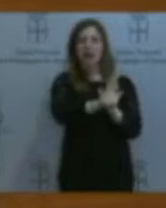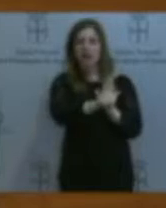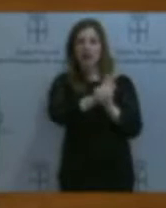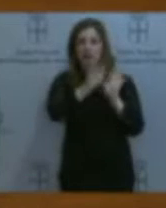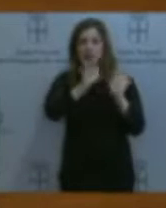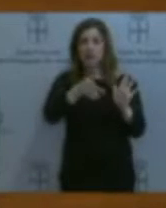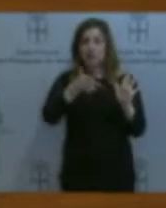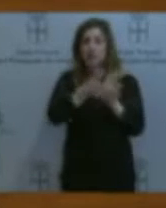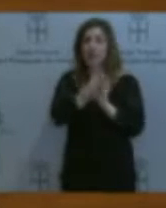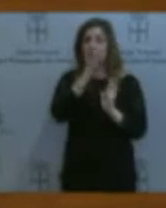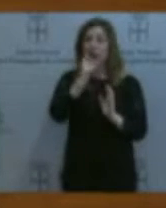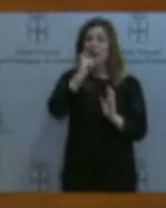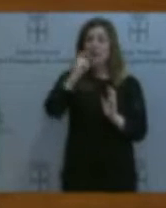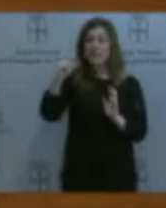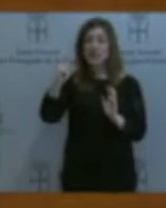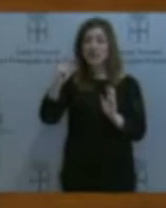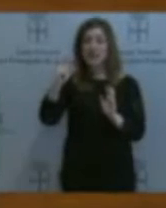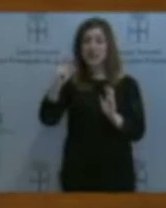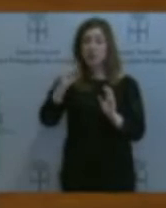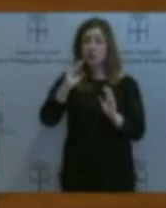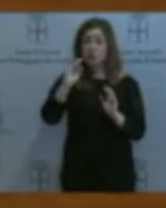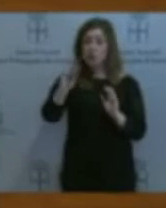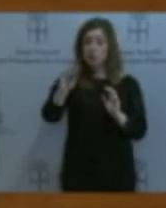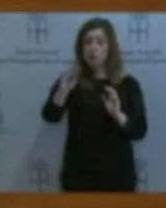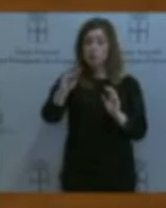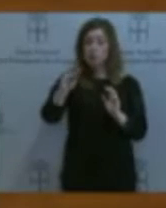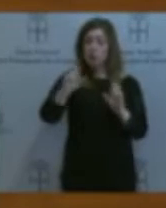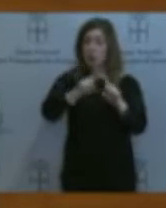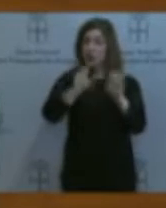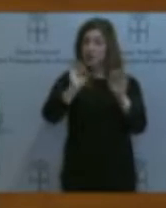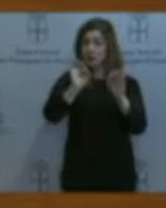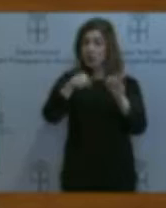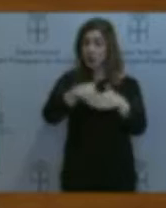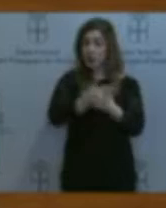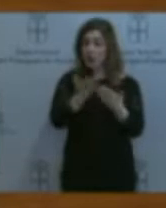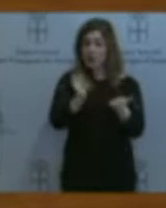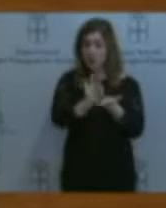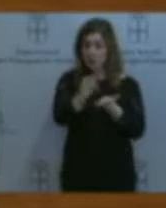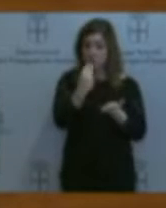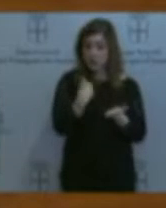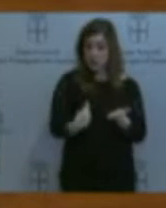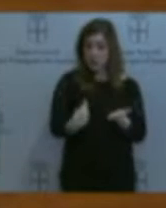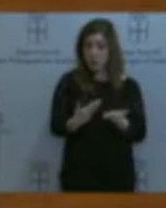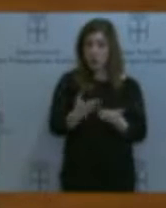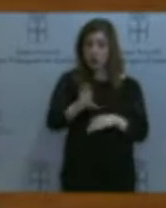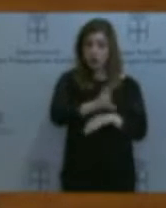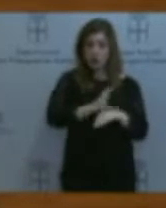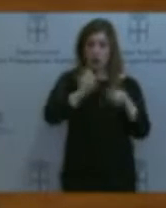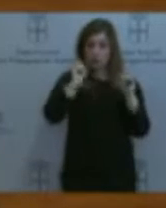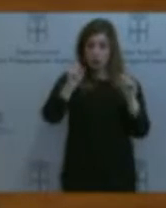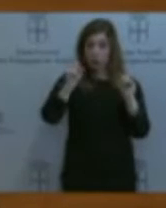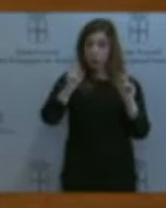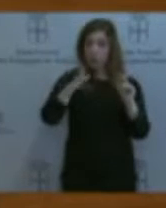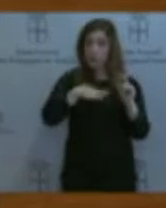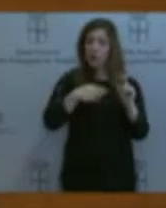de su partido político no en las siglas de una empresa, si no lo es ya, y ofrecen ese mismo servicio a la Consejería de Educación. Pues igual consiguen